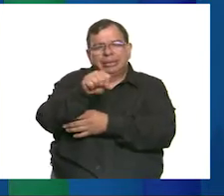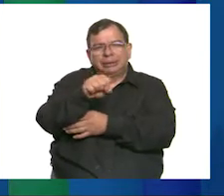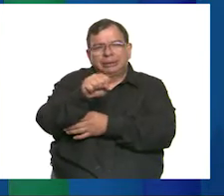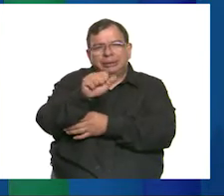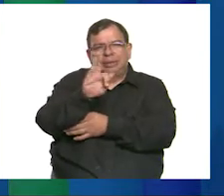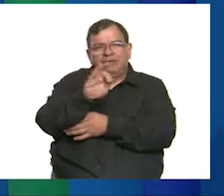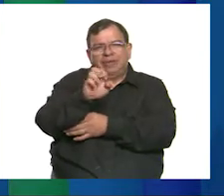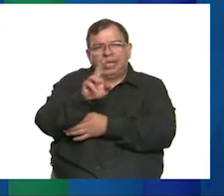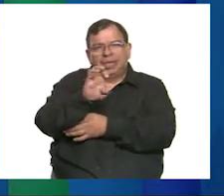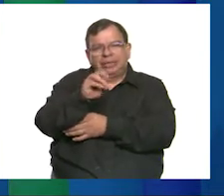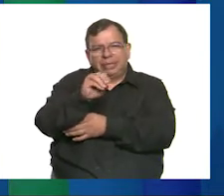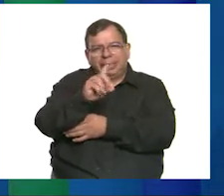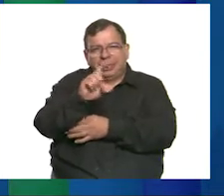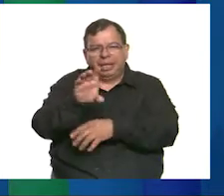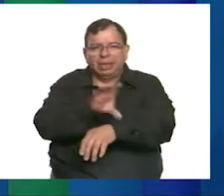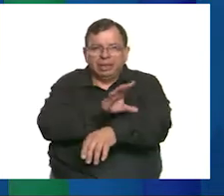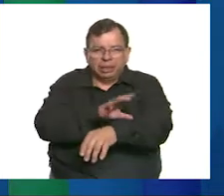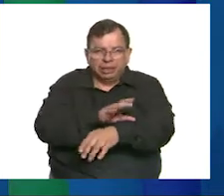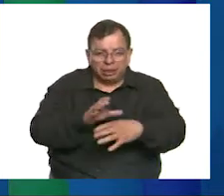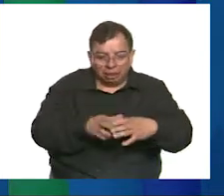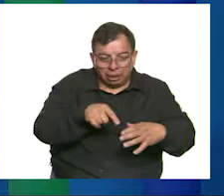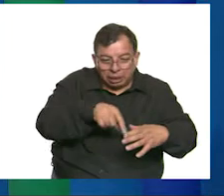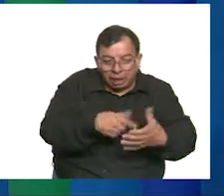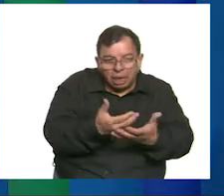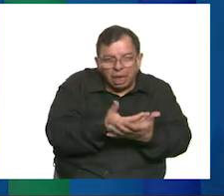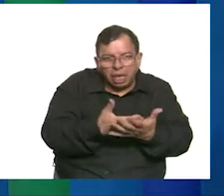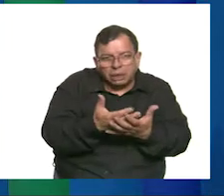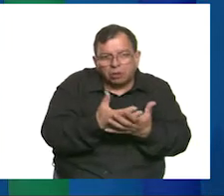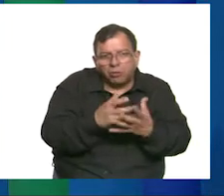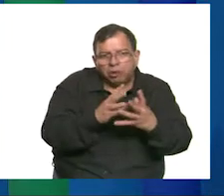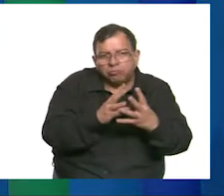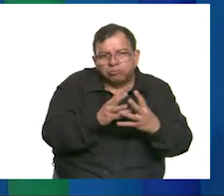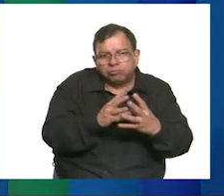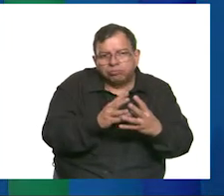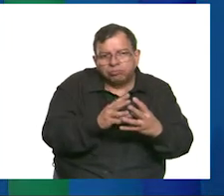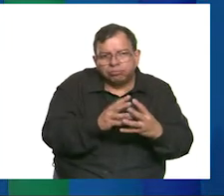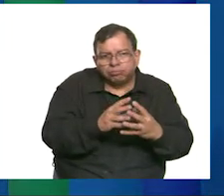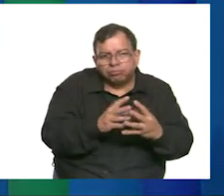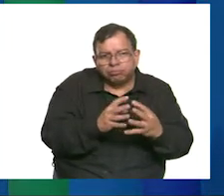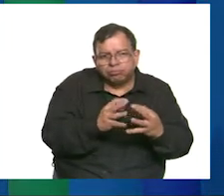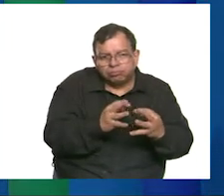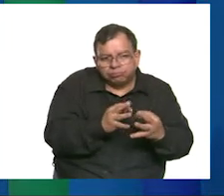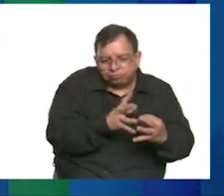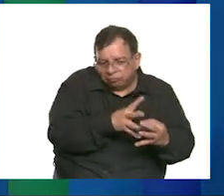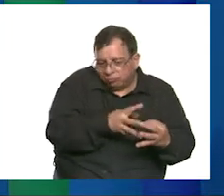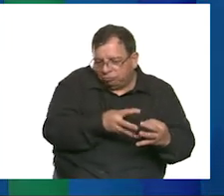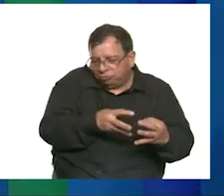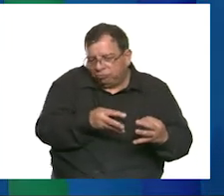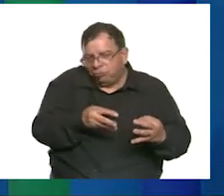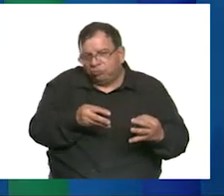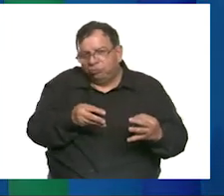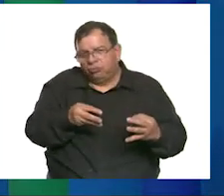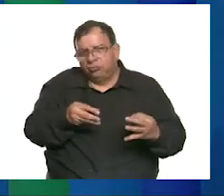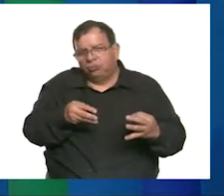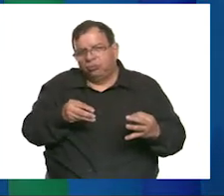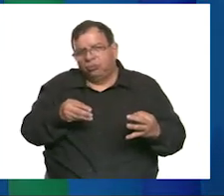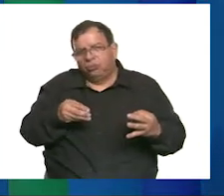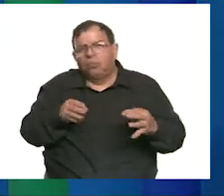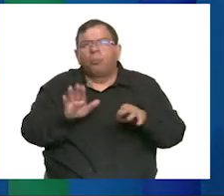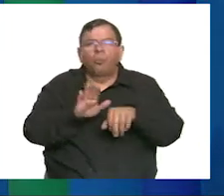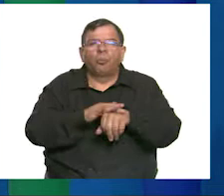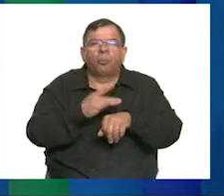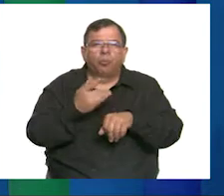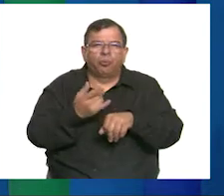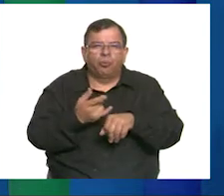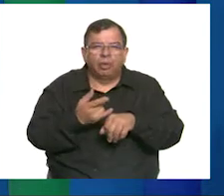por consiguiente, la sopa pierde energía en forma de calor, ya que la transferencia se genera